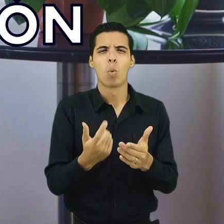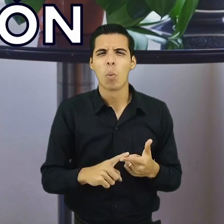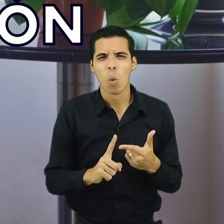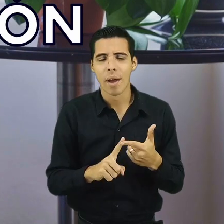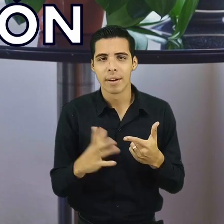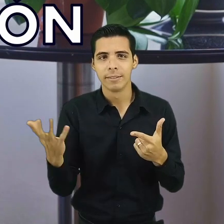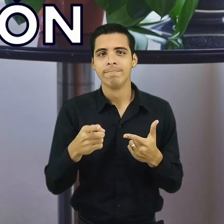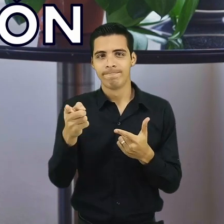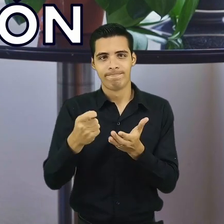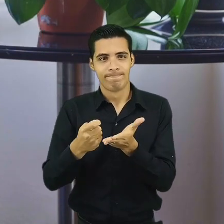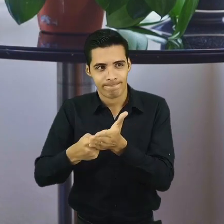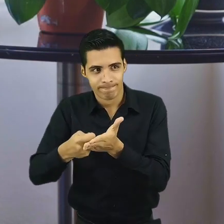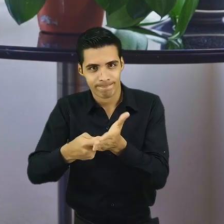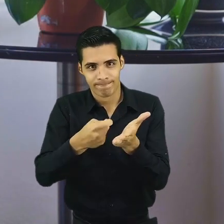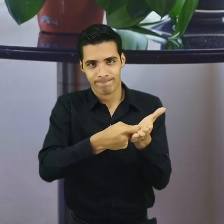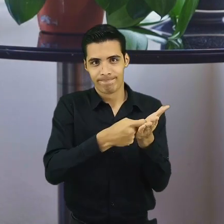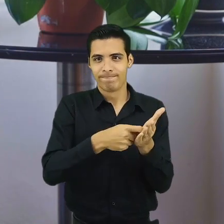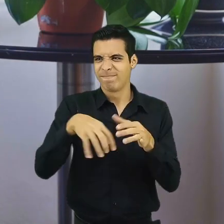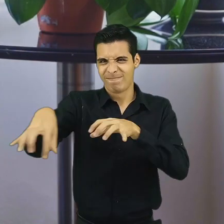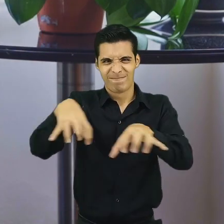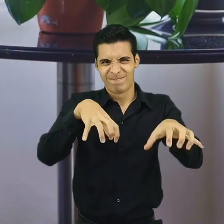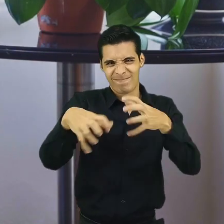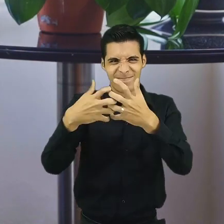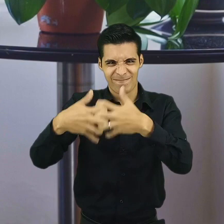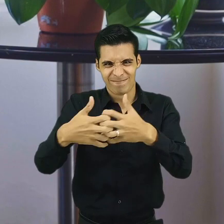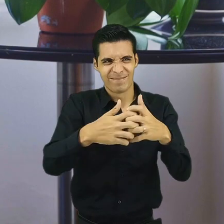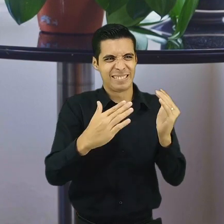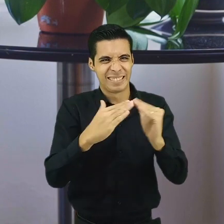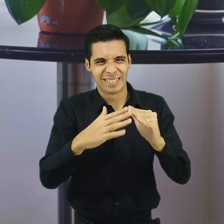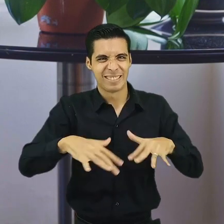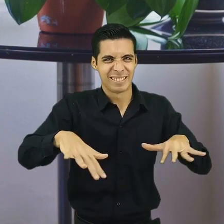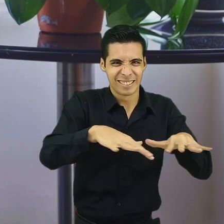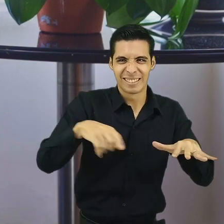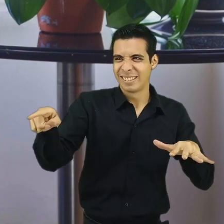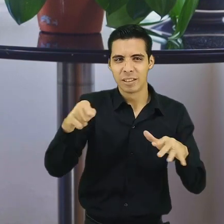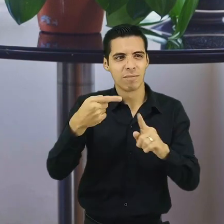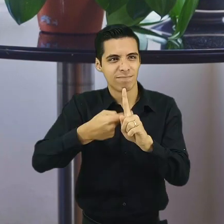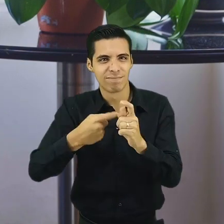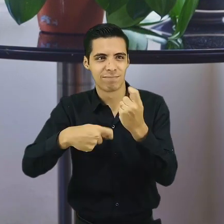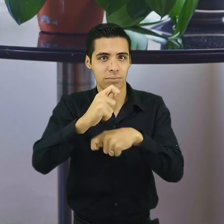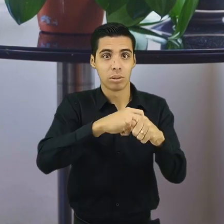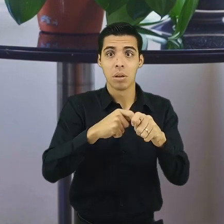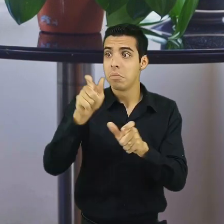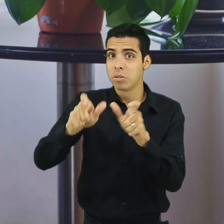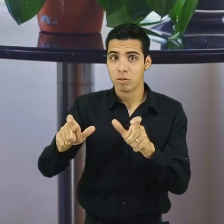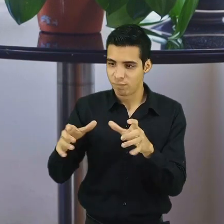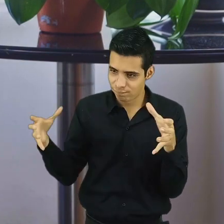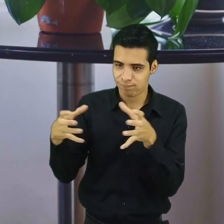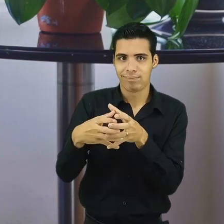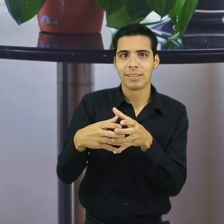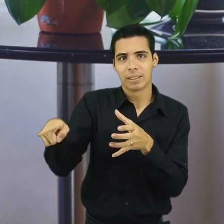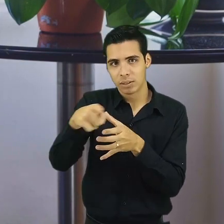inmobiliaria. Aquí, el dinero se destina a la inversión del mercado inmobiliario junto con otras personas, con el objetivo de obtener